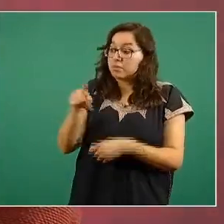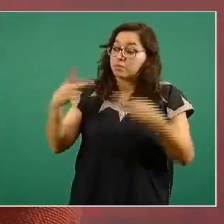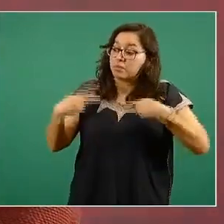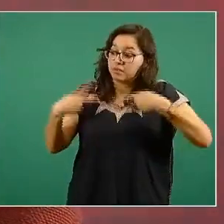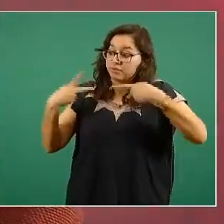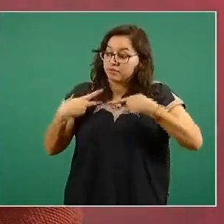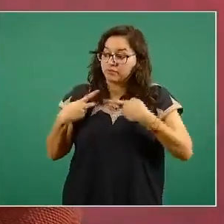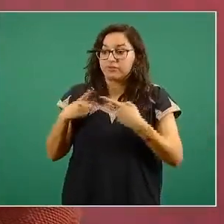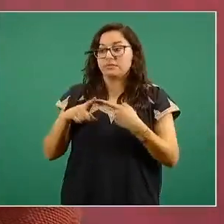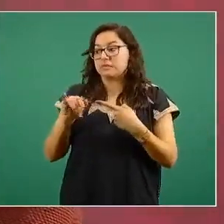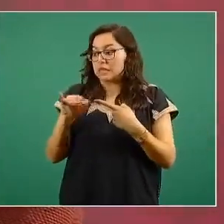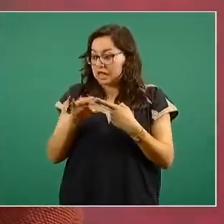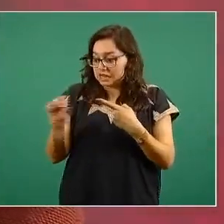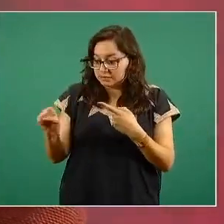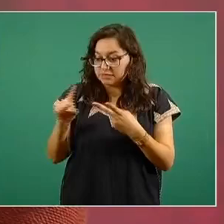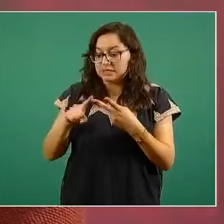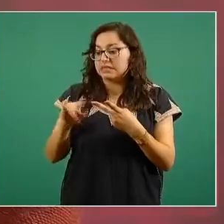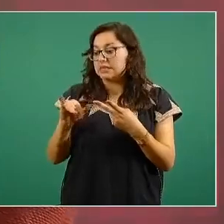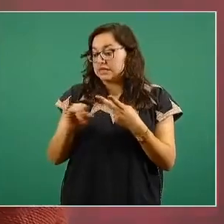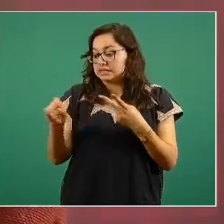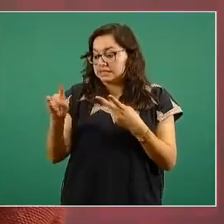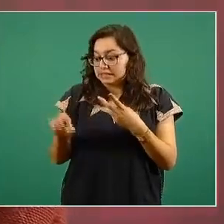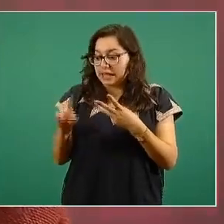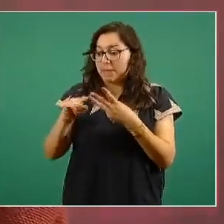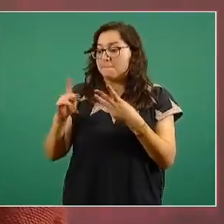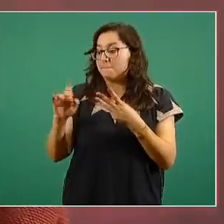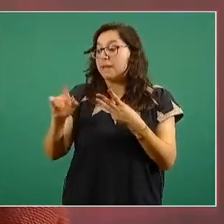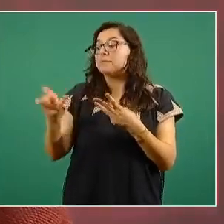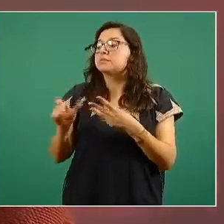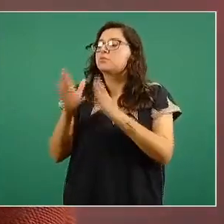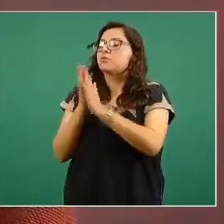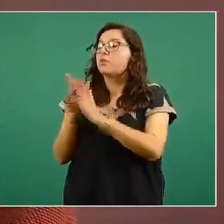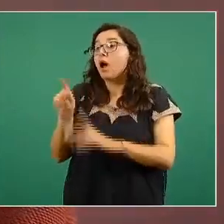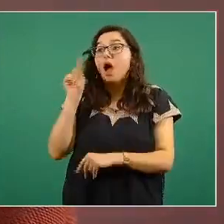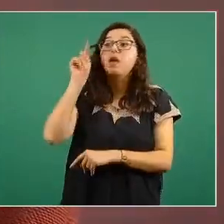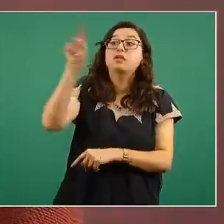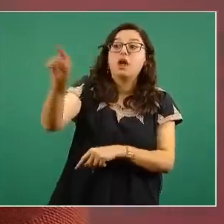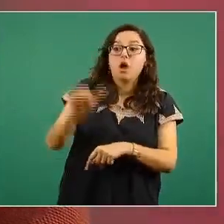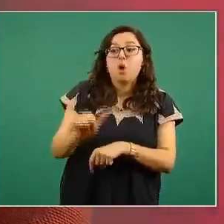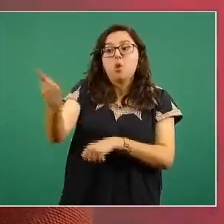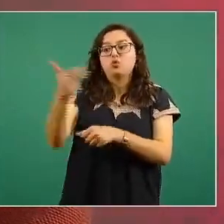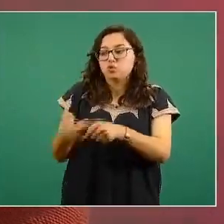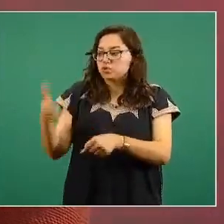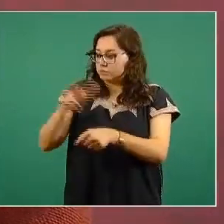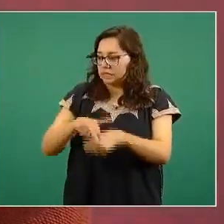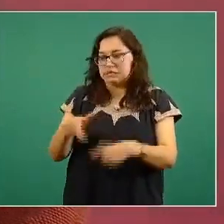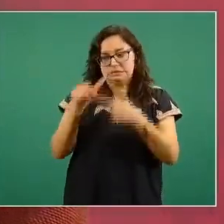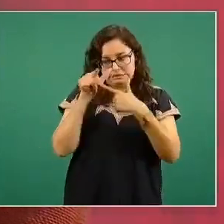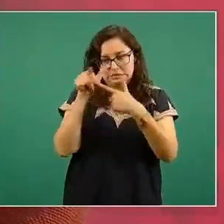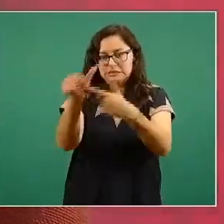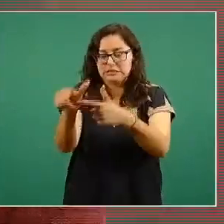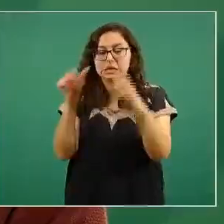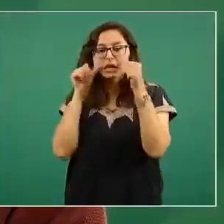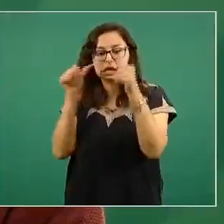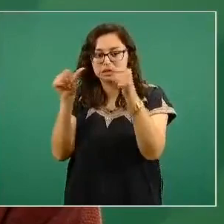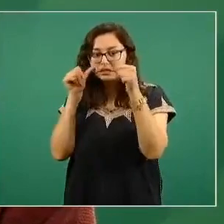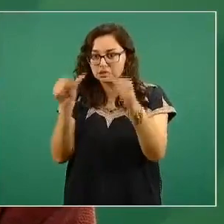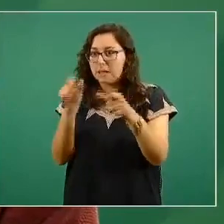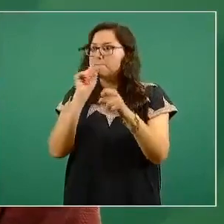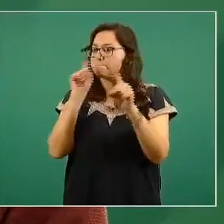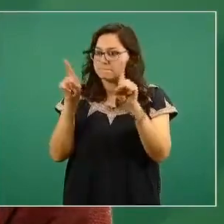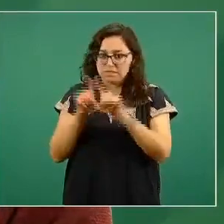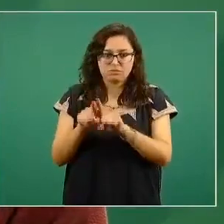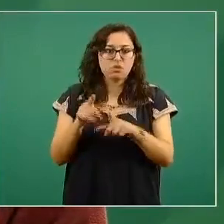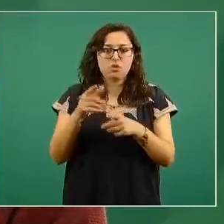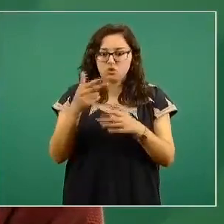del Seguro Social o del ISSSTE o de Pemex, pase usted a esta otra unidad para continuar su atención. Y los equipos médicos